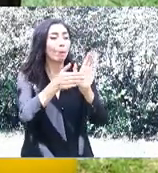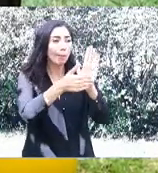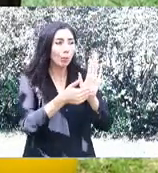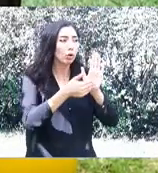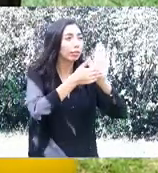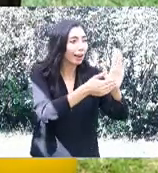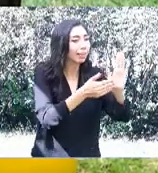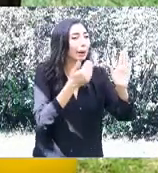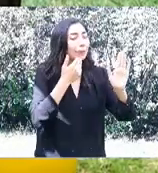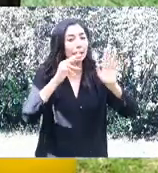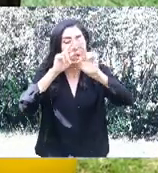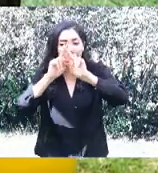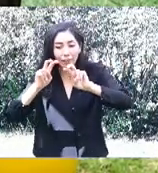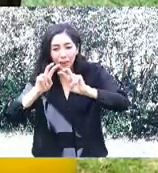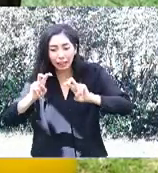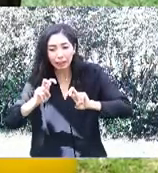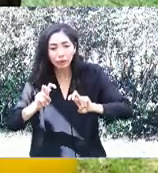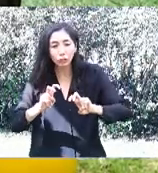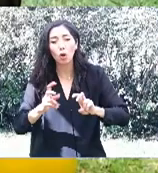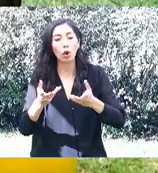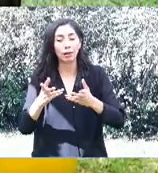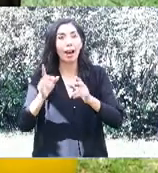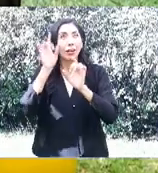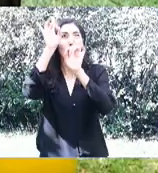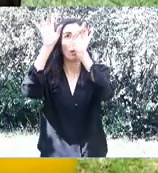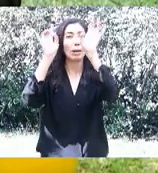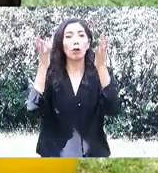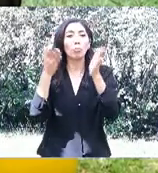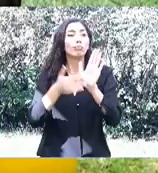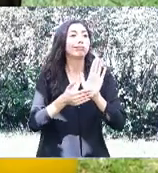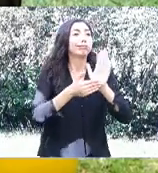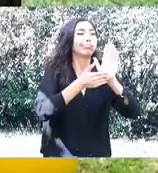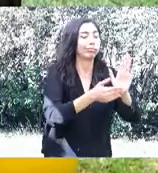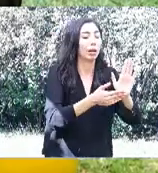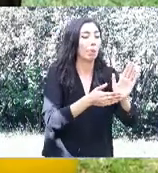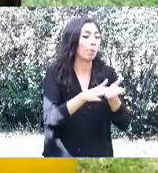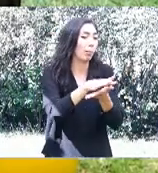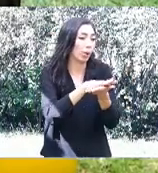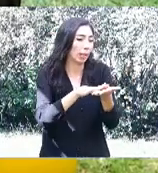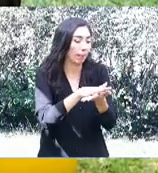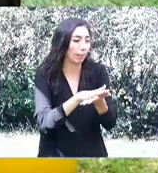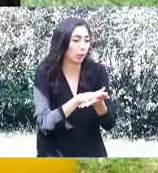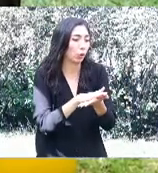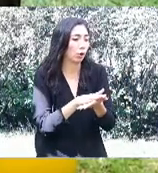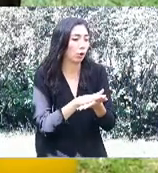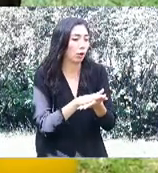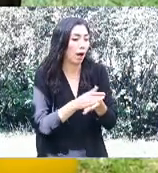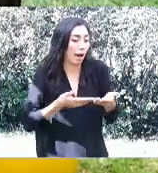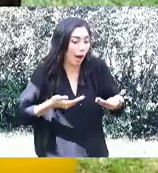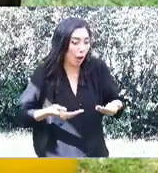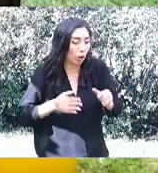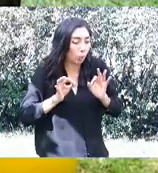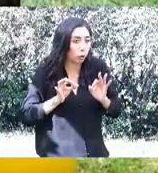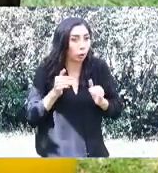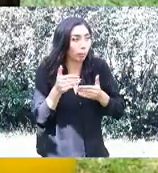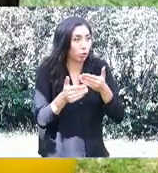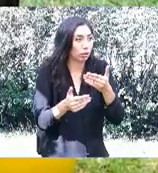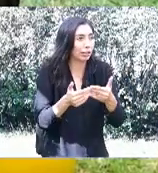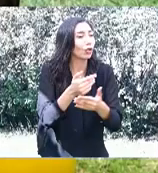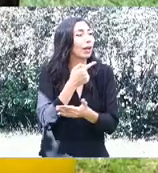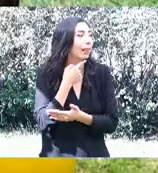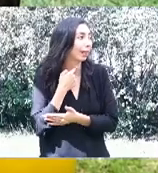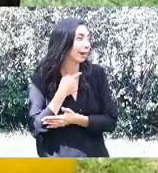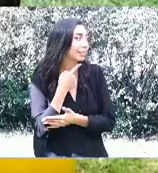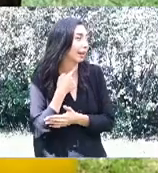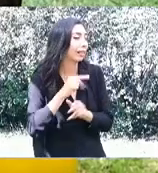investigar esta estas formas Cómo se puede poner en valor eh una de ellas es por ejemplo estamos en un proceso bien interesante como en